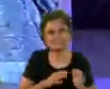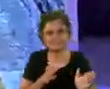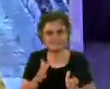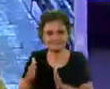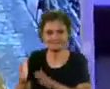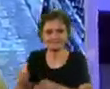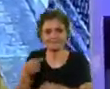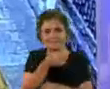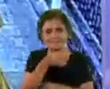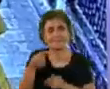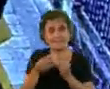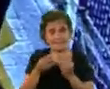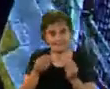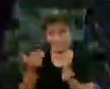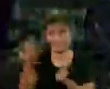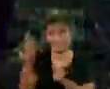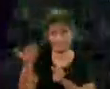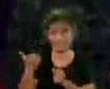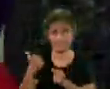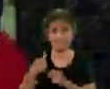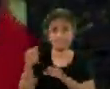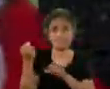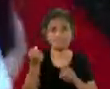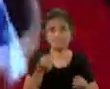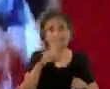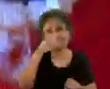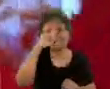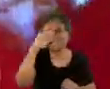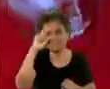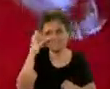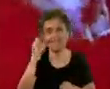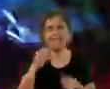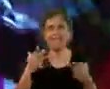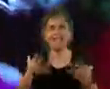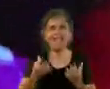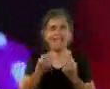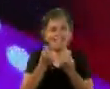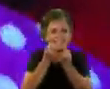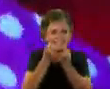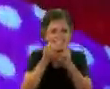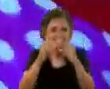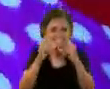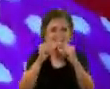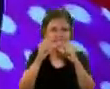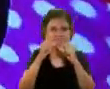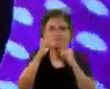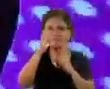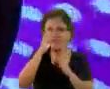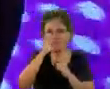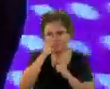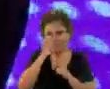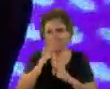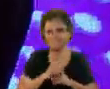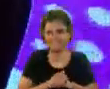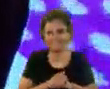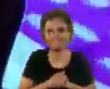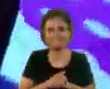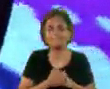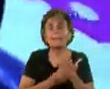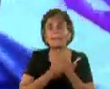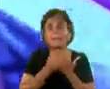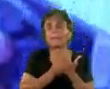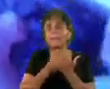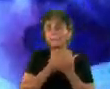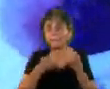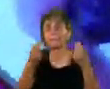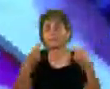Este fin de semana, el Parque de las Naciones estuvo de cumpleaños, el número 20. Y en esta oportunidad, desde el Ministerio de